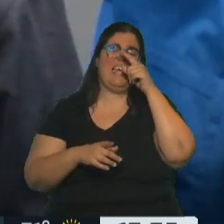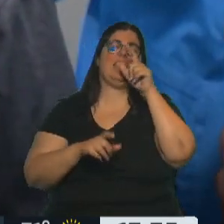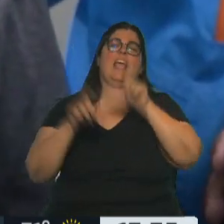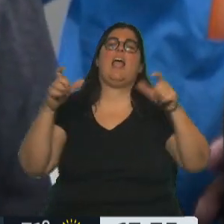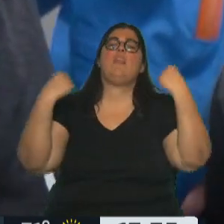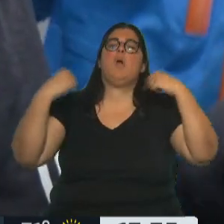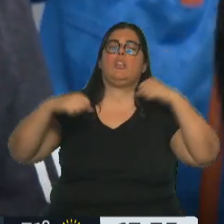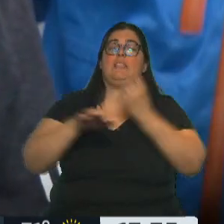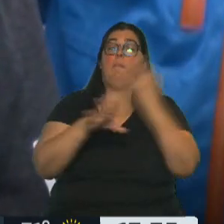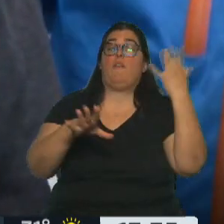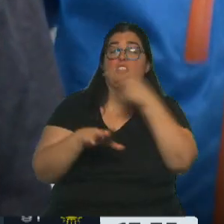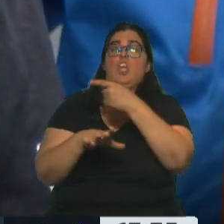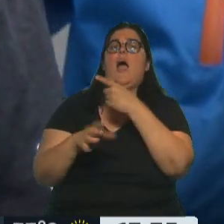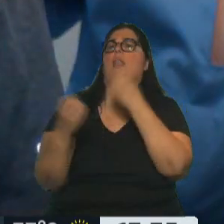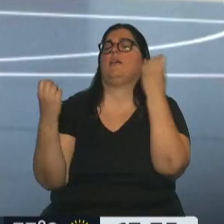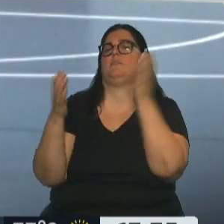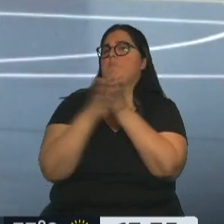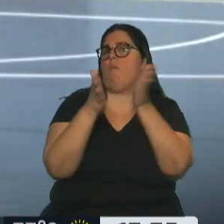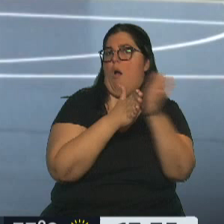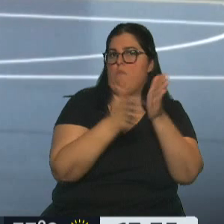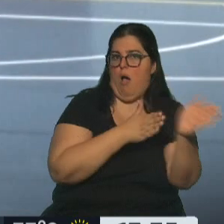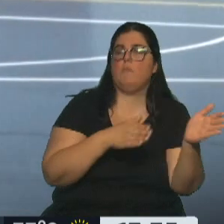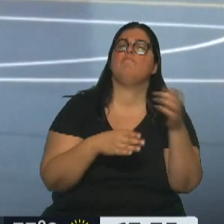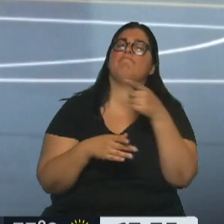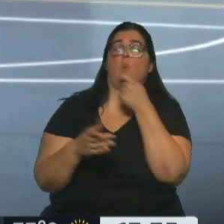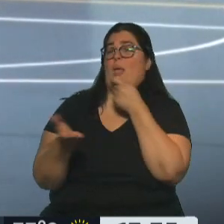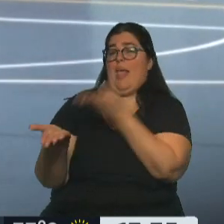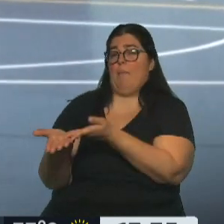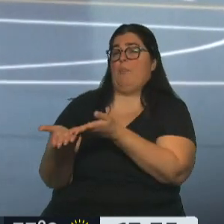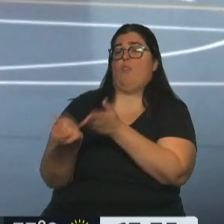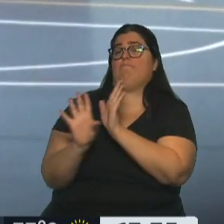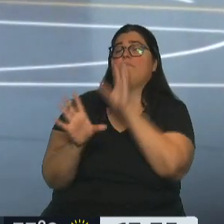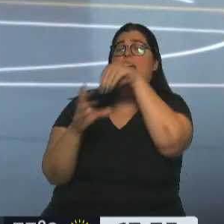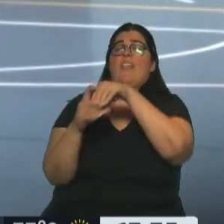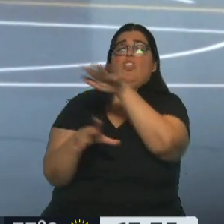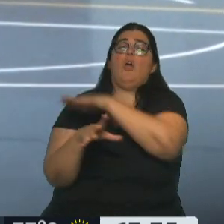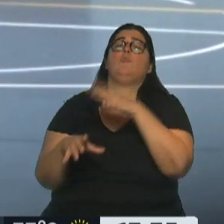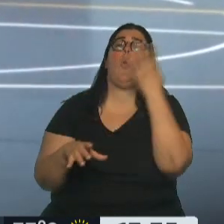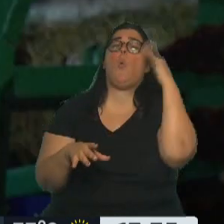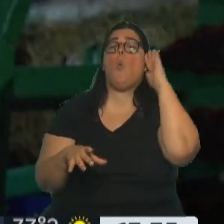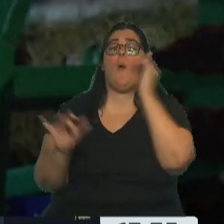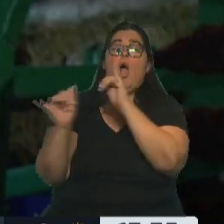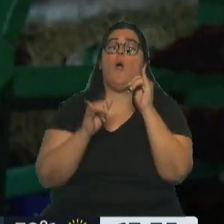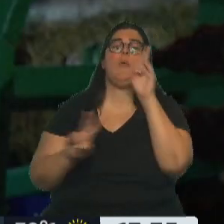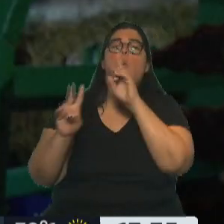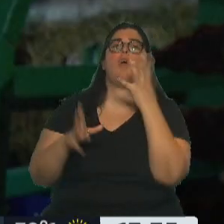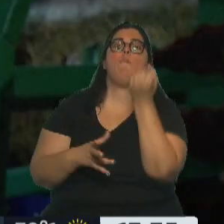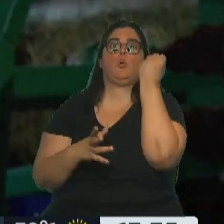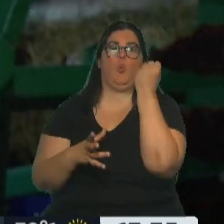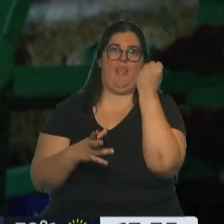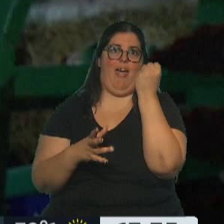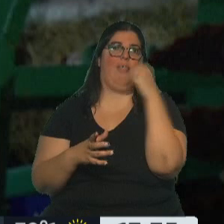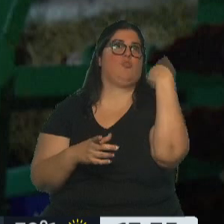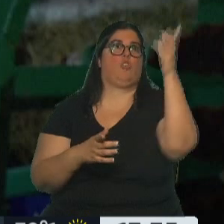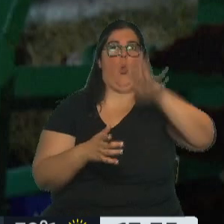rendimiento dejaron la isla. Un ejemplo más de la búsqueda de oportunidades de los habitantes más jóvenes de la isla. Mientras tanto,